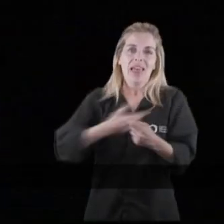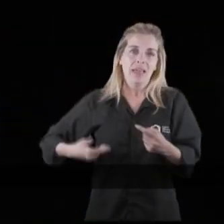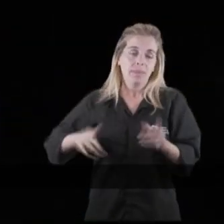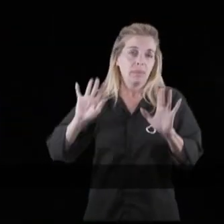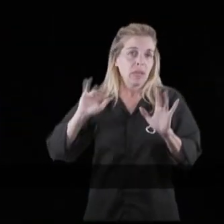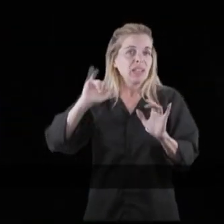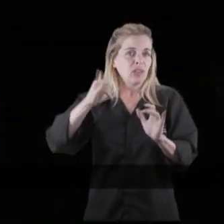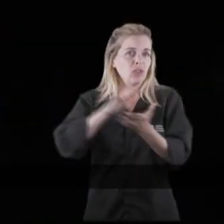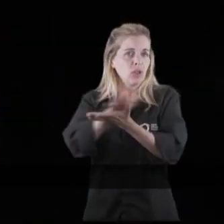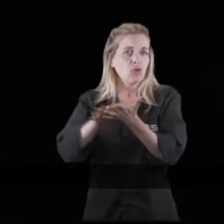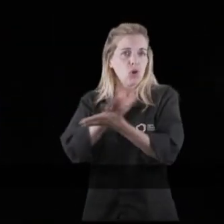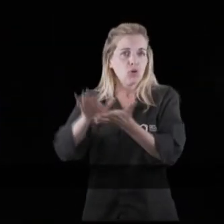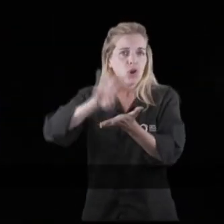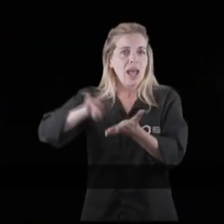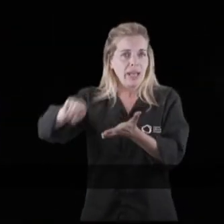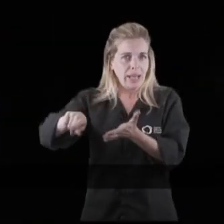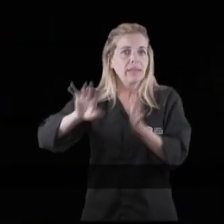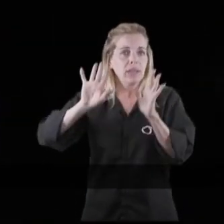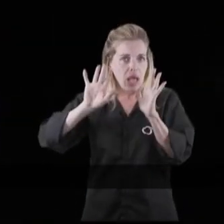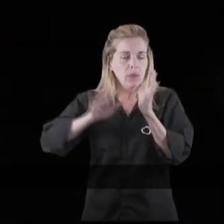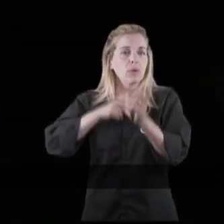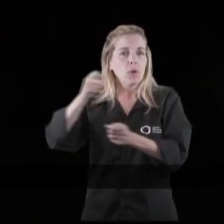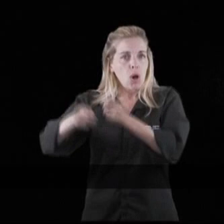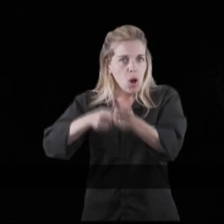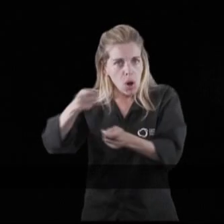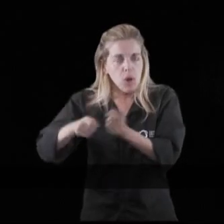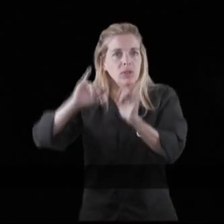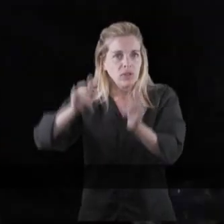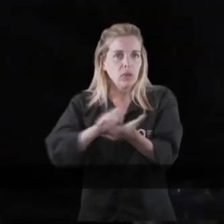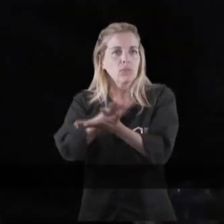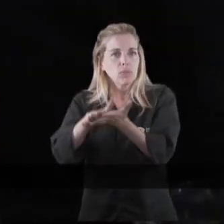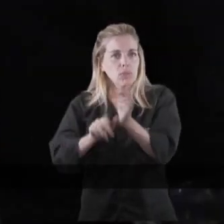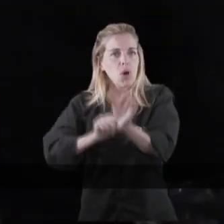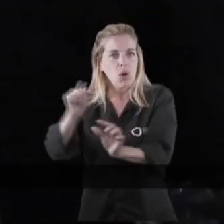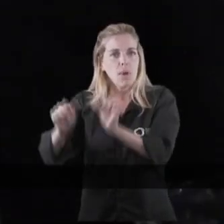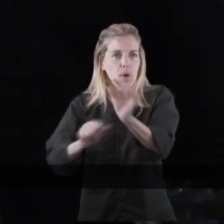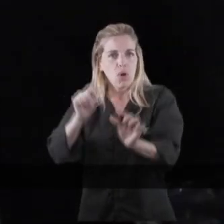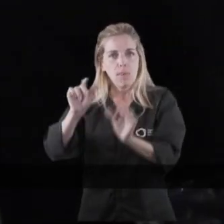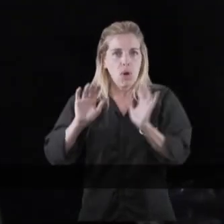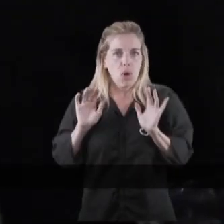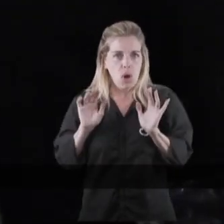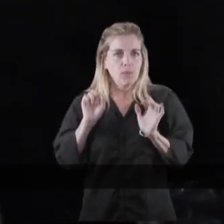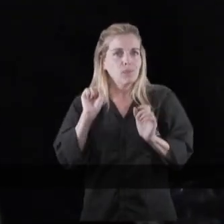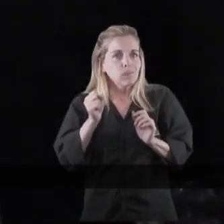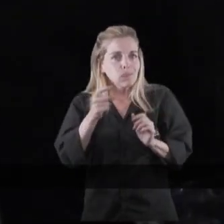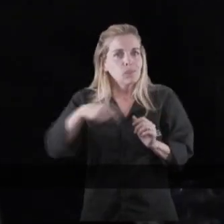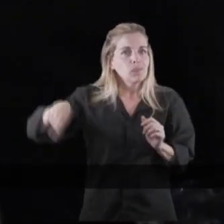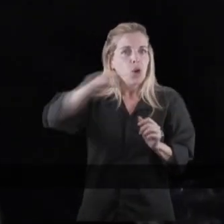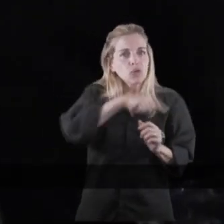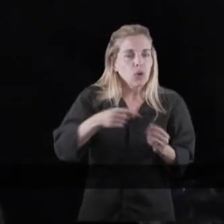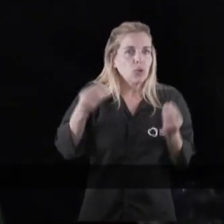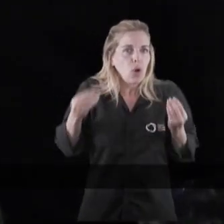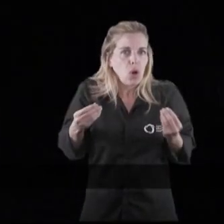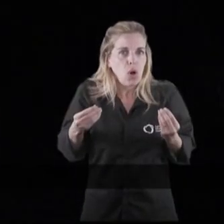problema. Le dimos un horizonte de salida a ese problema. Y lo hicimos